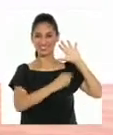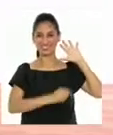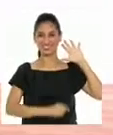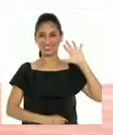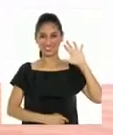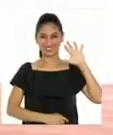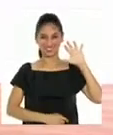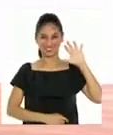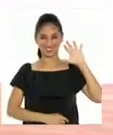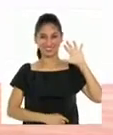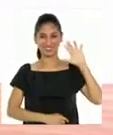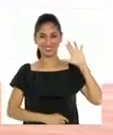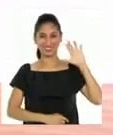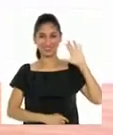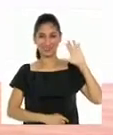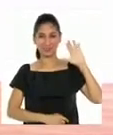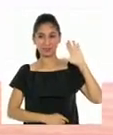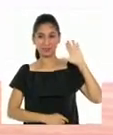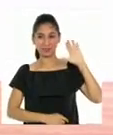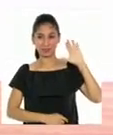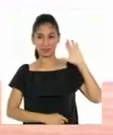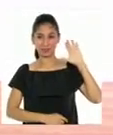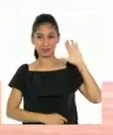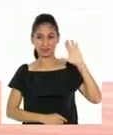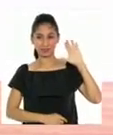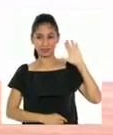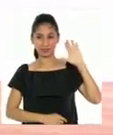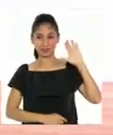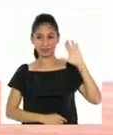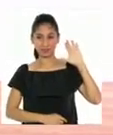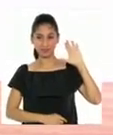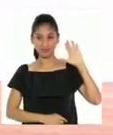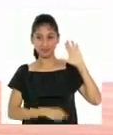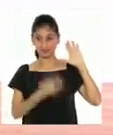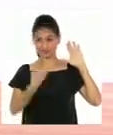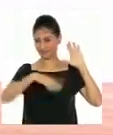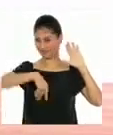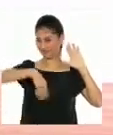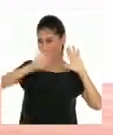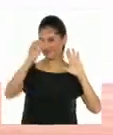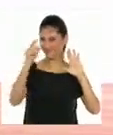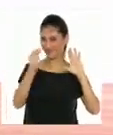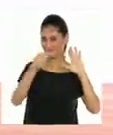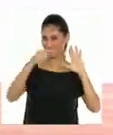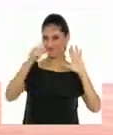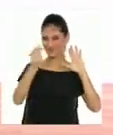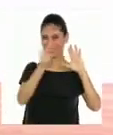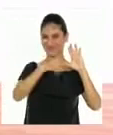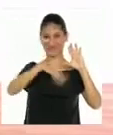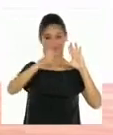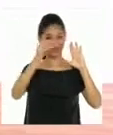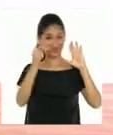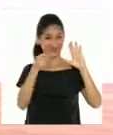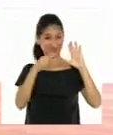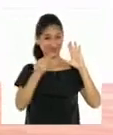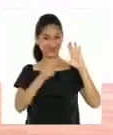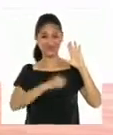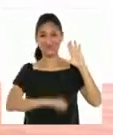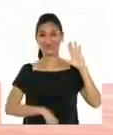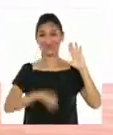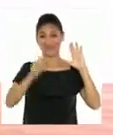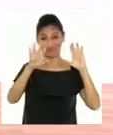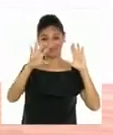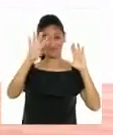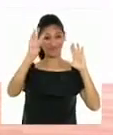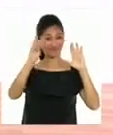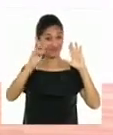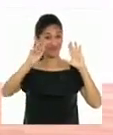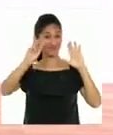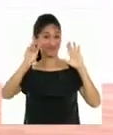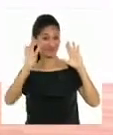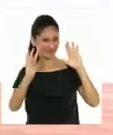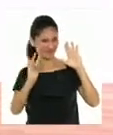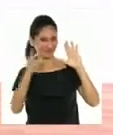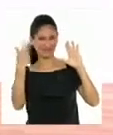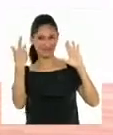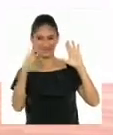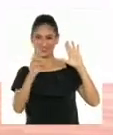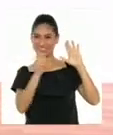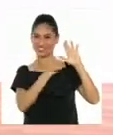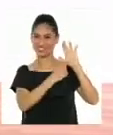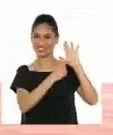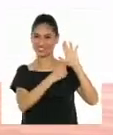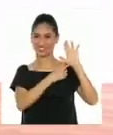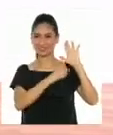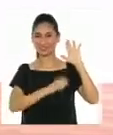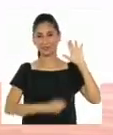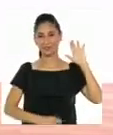3, 4, 5, 6. Más rápido. 5, 6, 7, va. Y 1,